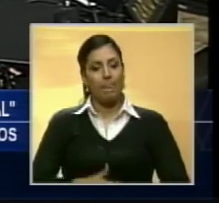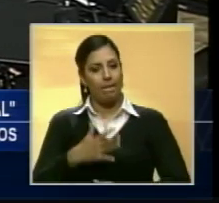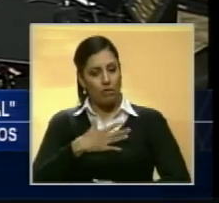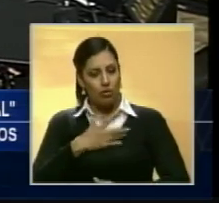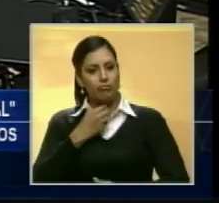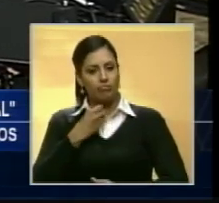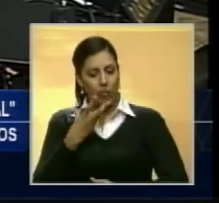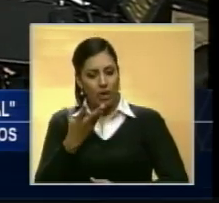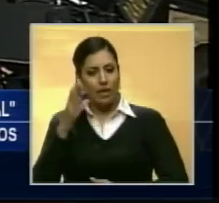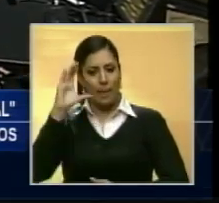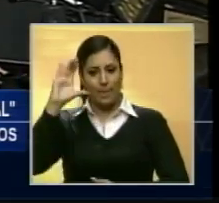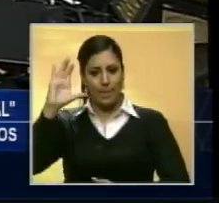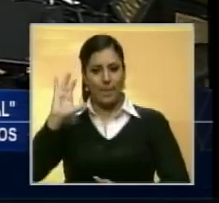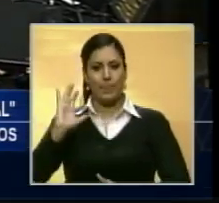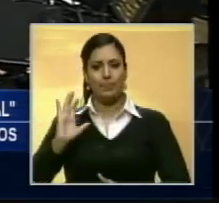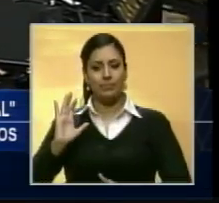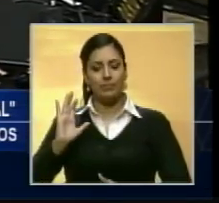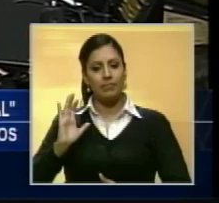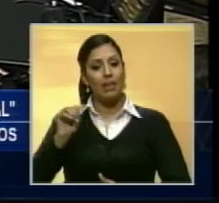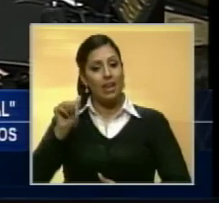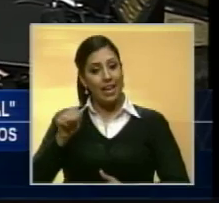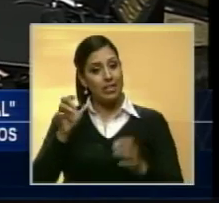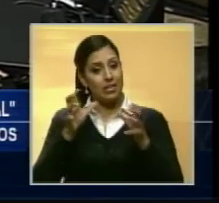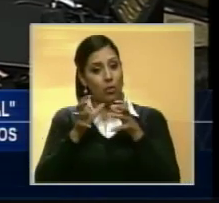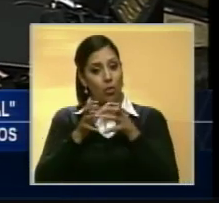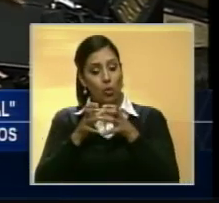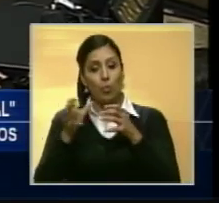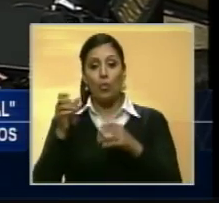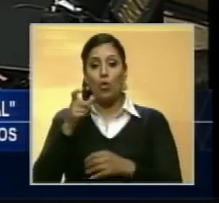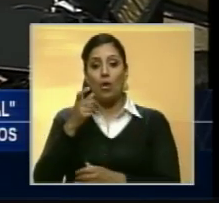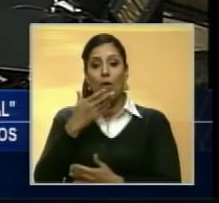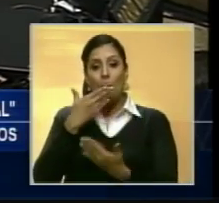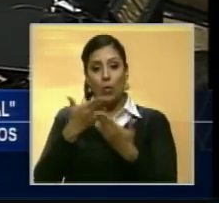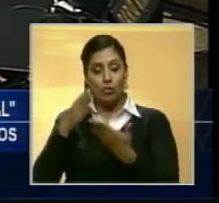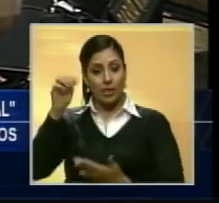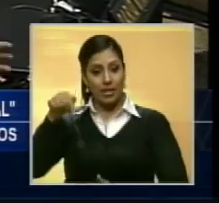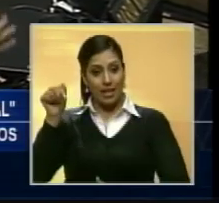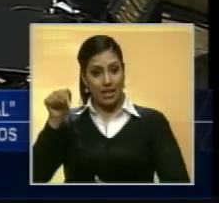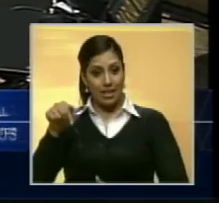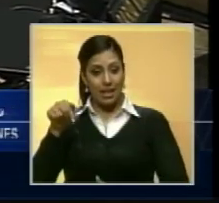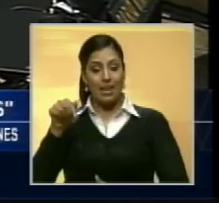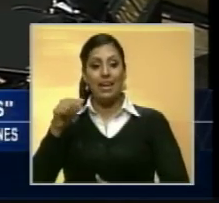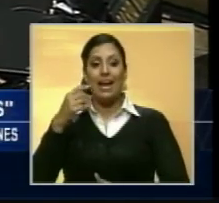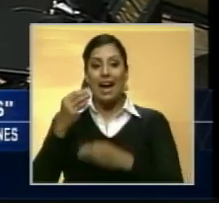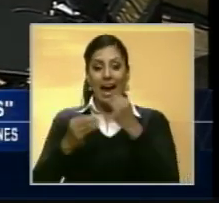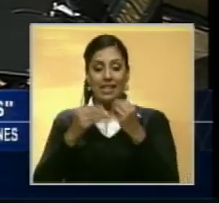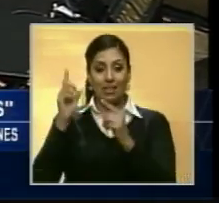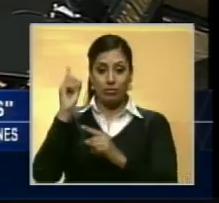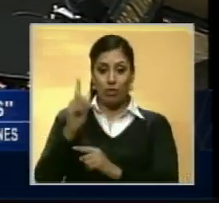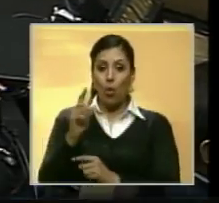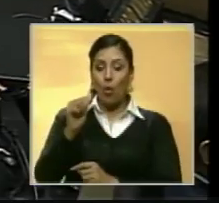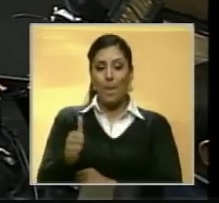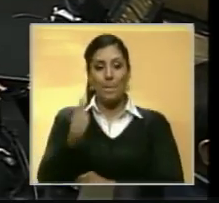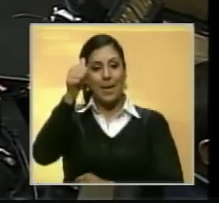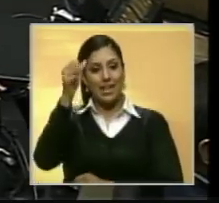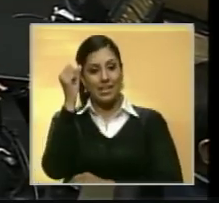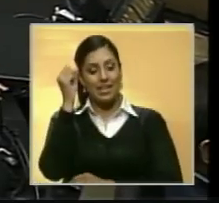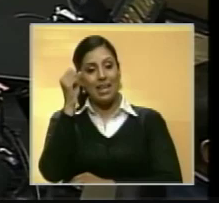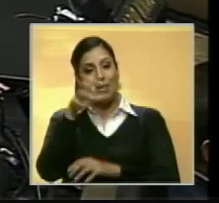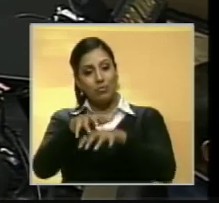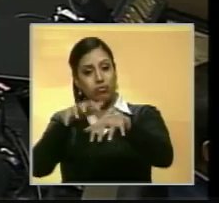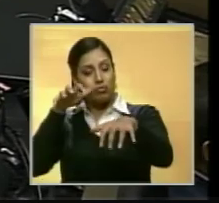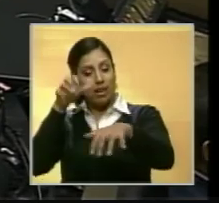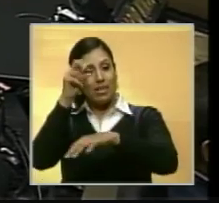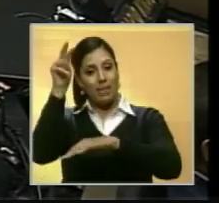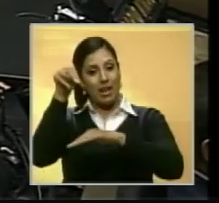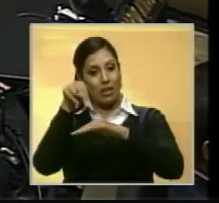quiero recordar al país que esta bancada de la derecha presente aquí, desde que llegó como mayoría a la Asamblea Nacional